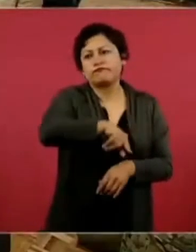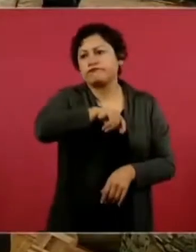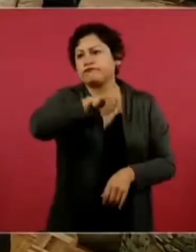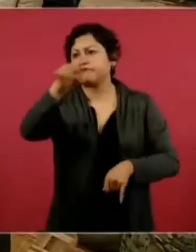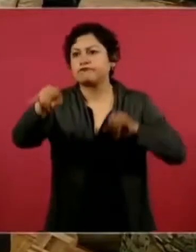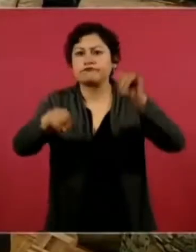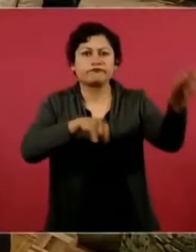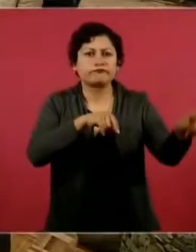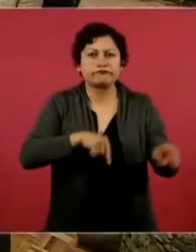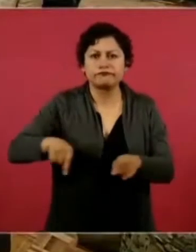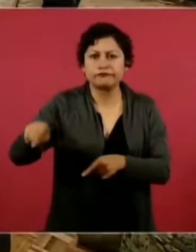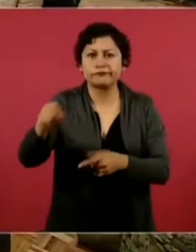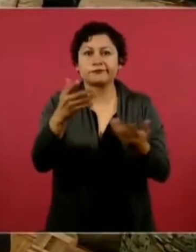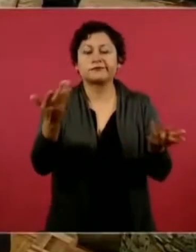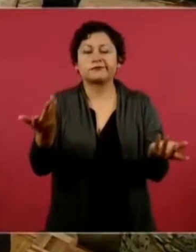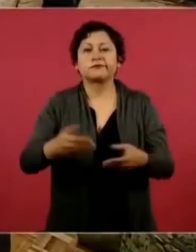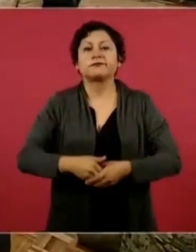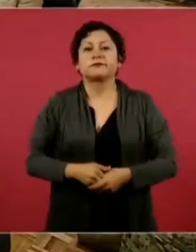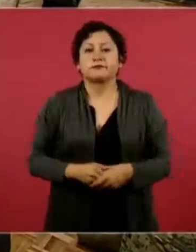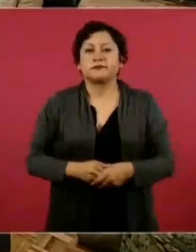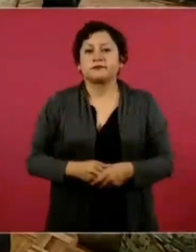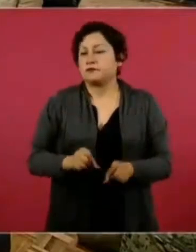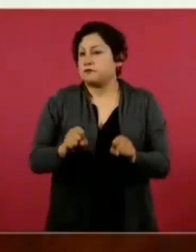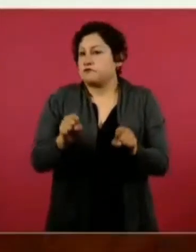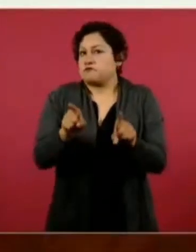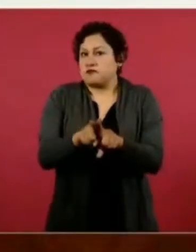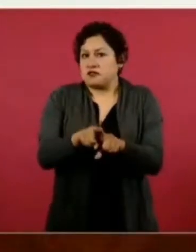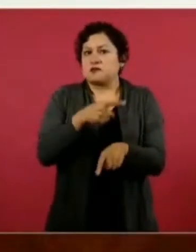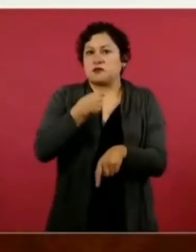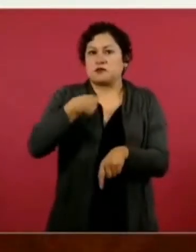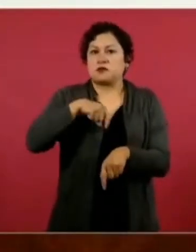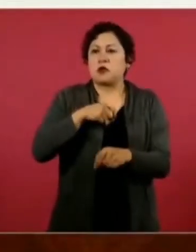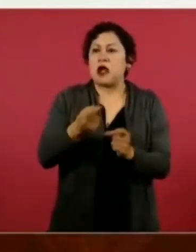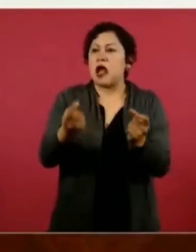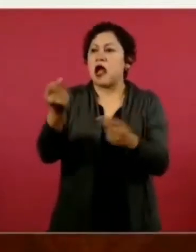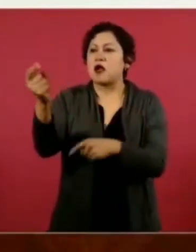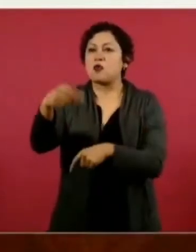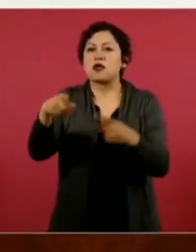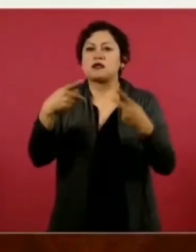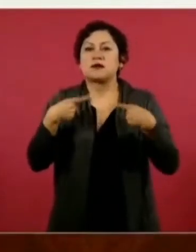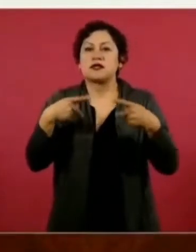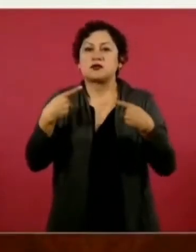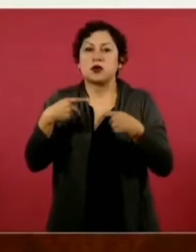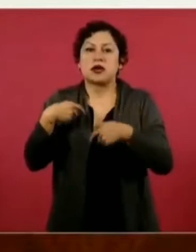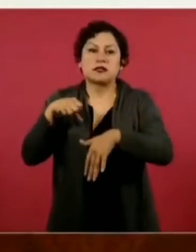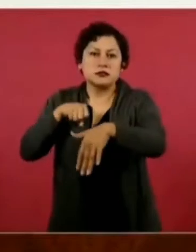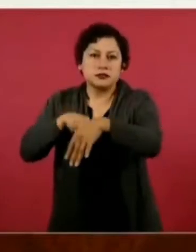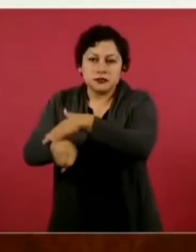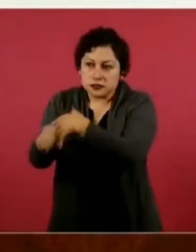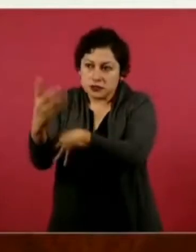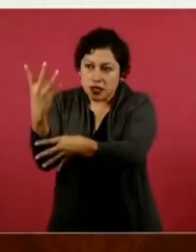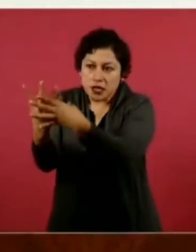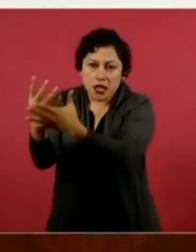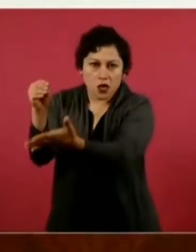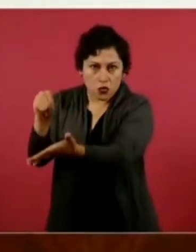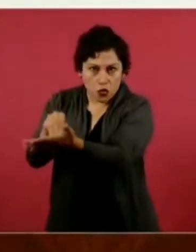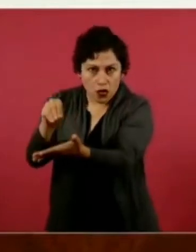con quienes están detenidos, quienes fueron liberados indebidamente,